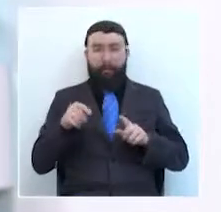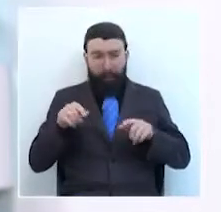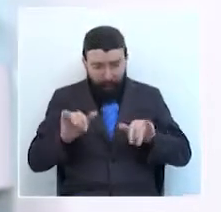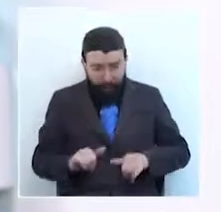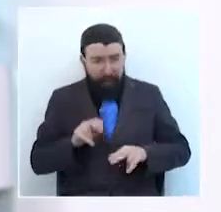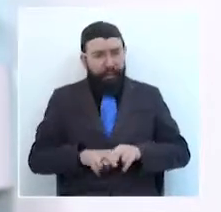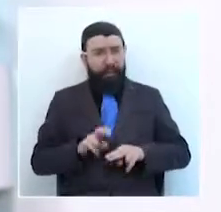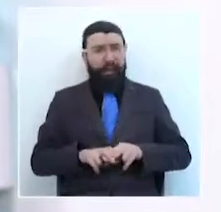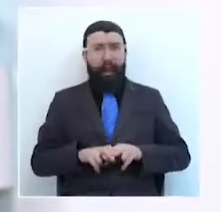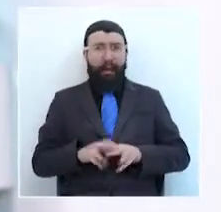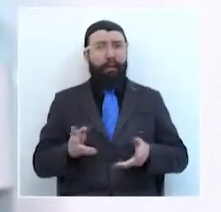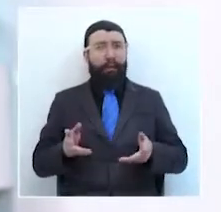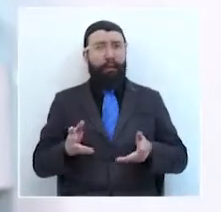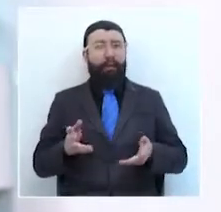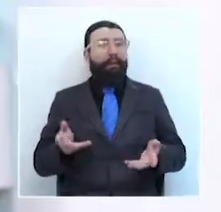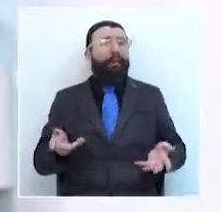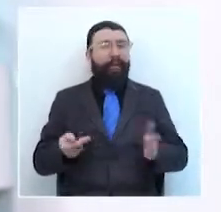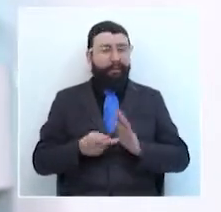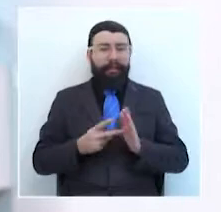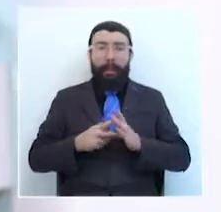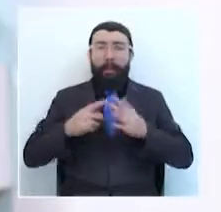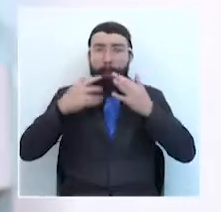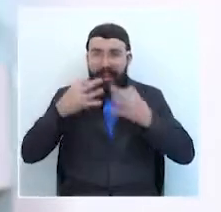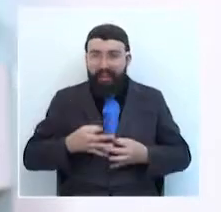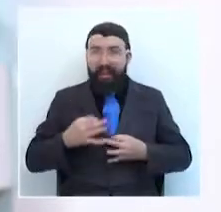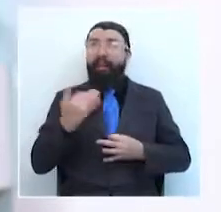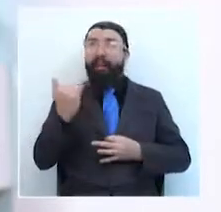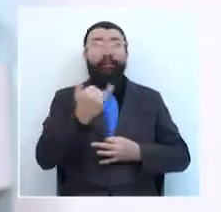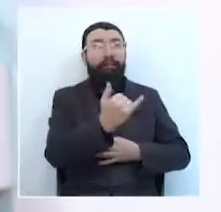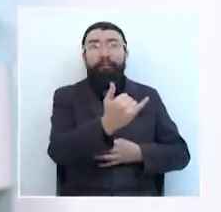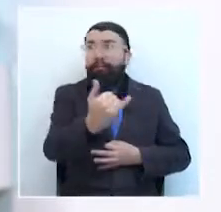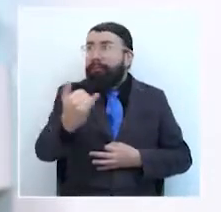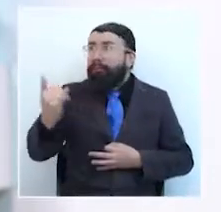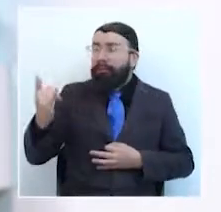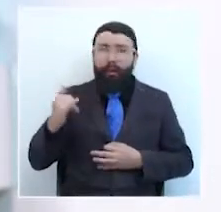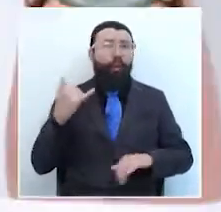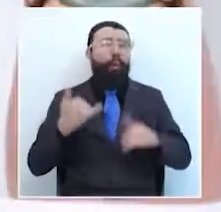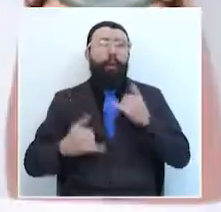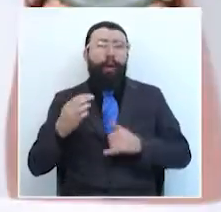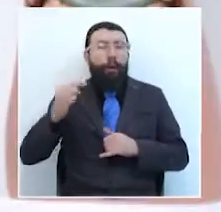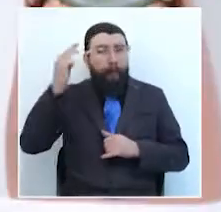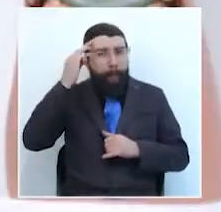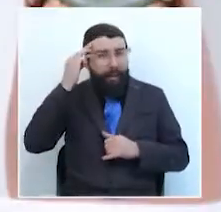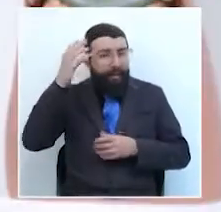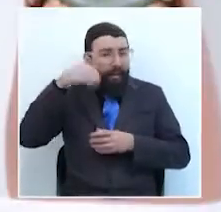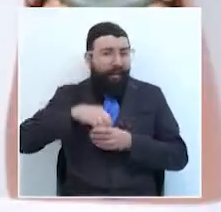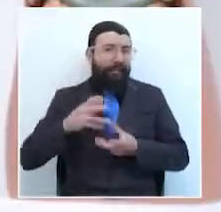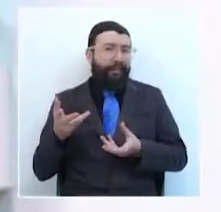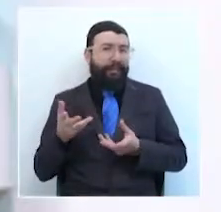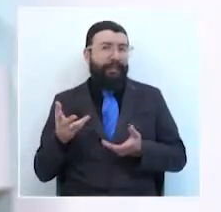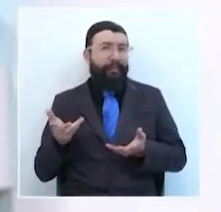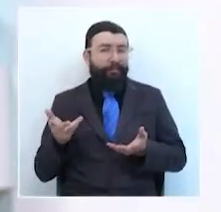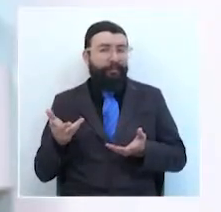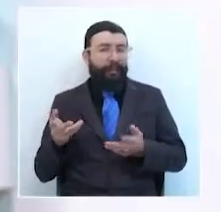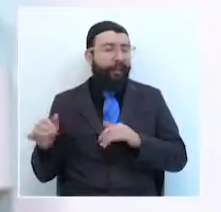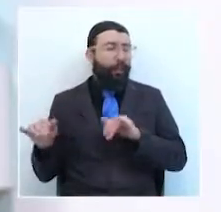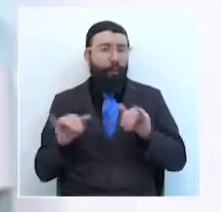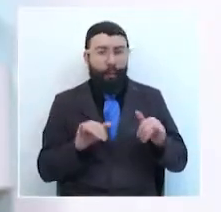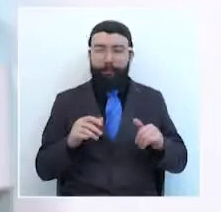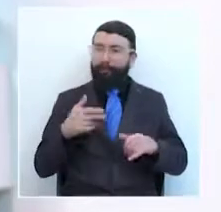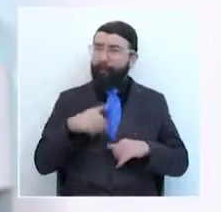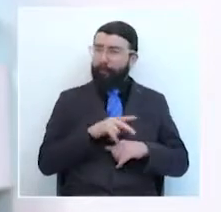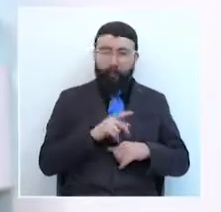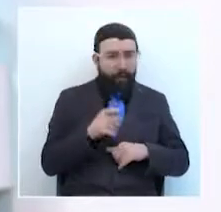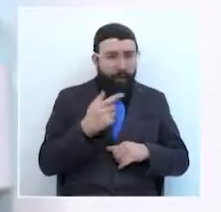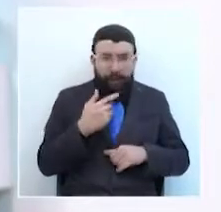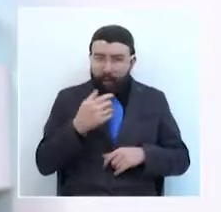de la silla esa es una realidad virtual es un juego mental que a sí mismo podemos como la